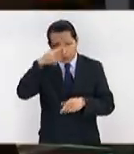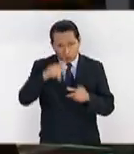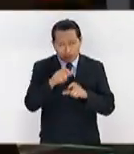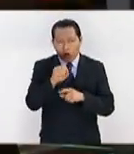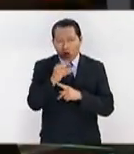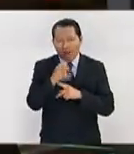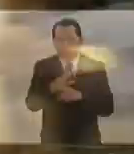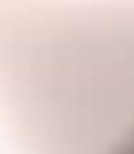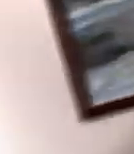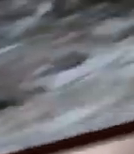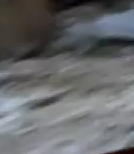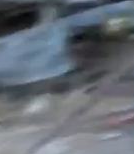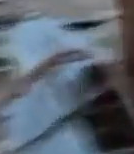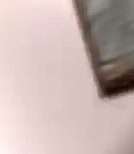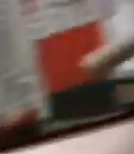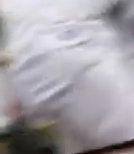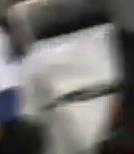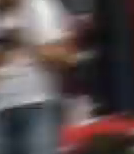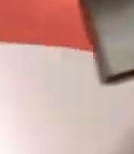Omar Vera.